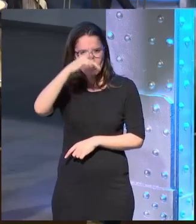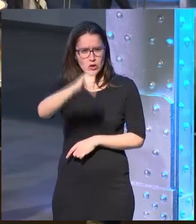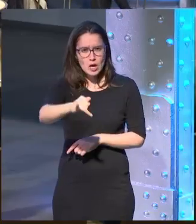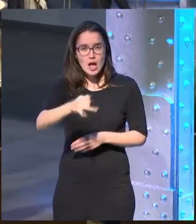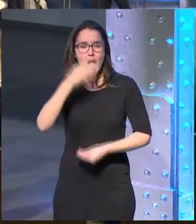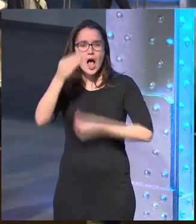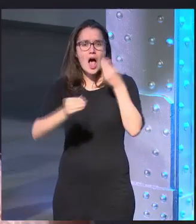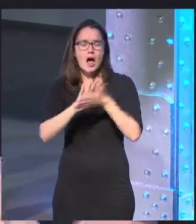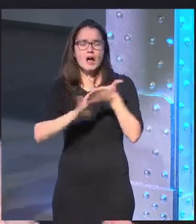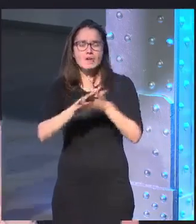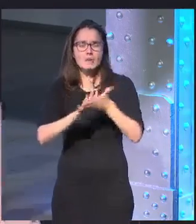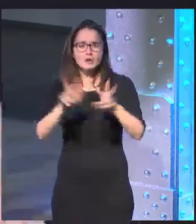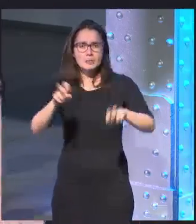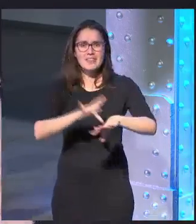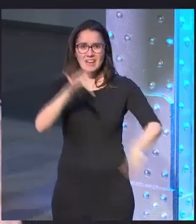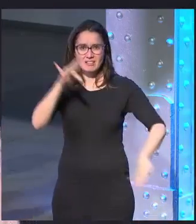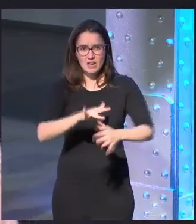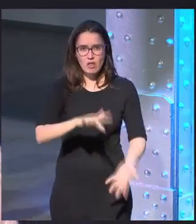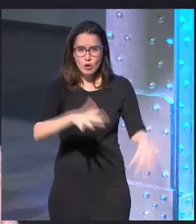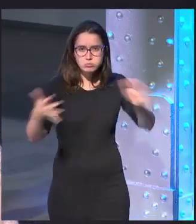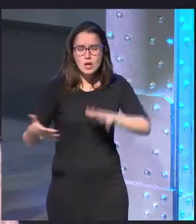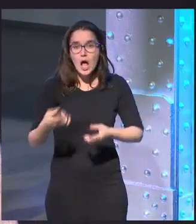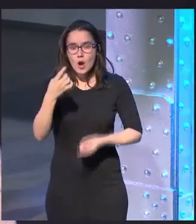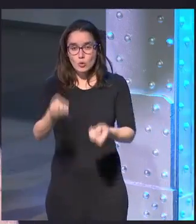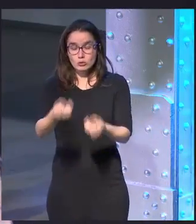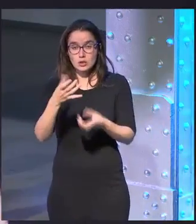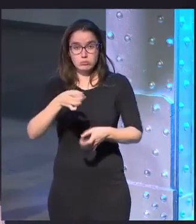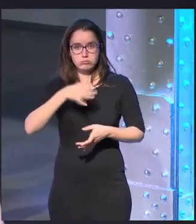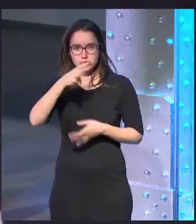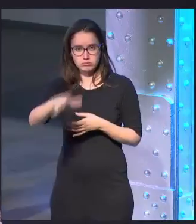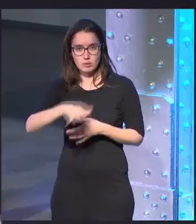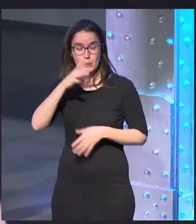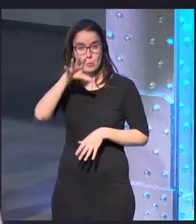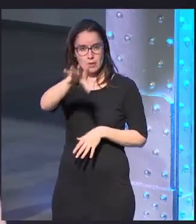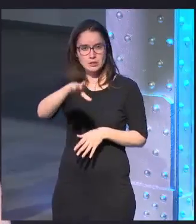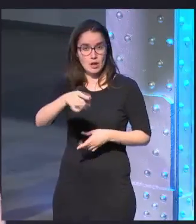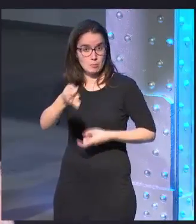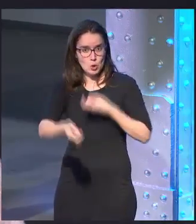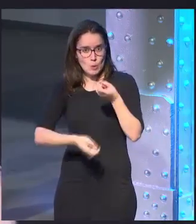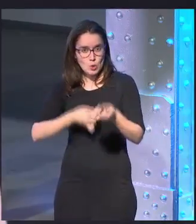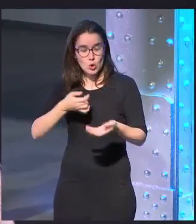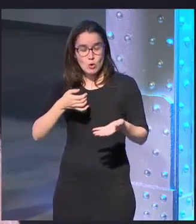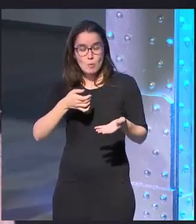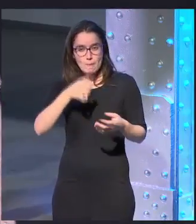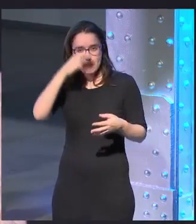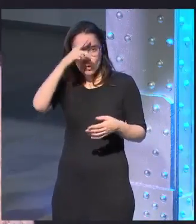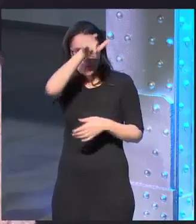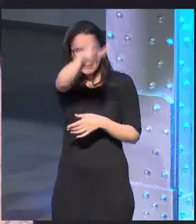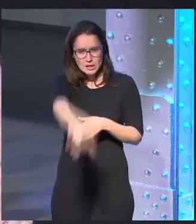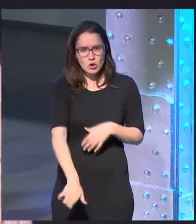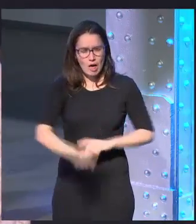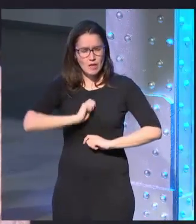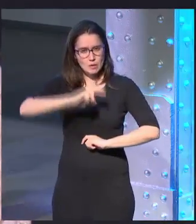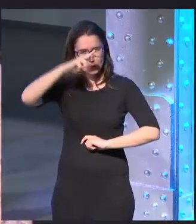esa digitalización, a mí me han sorprendido mucho algunos datos, pero es un país que cada vez más tiende a preocuparse por las personas, no solamente